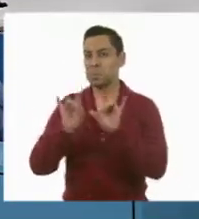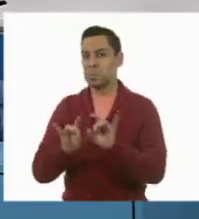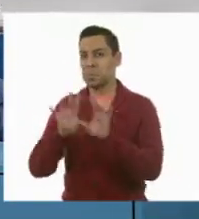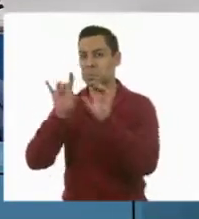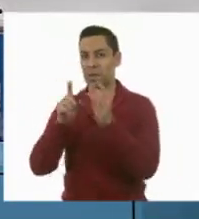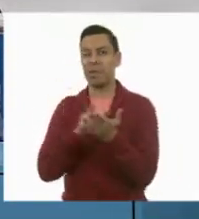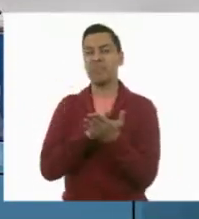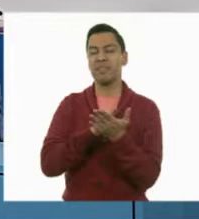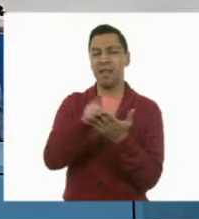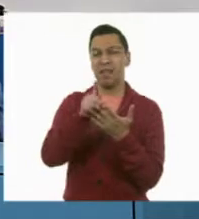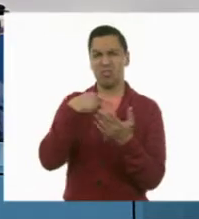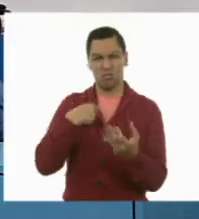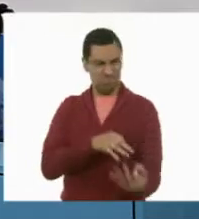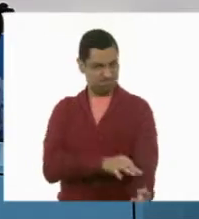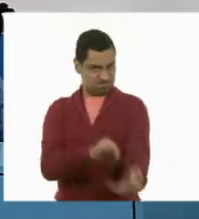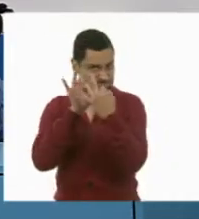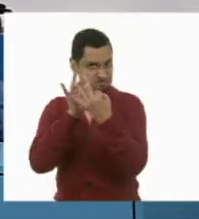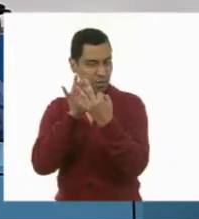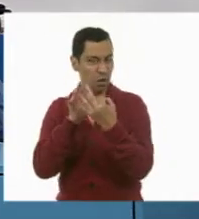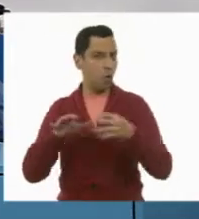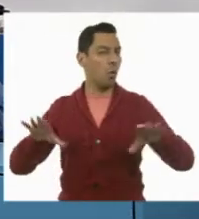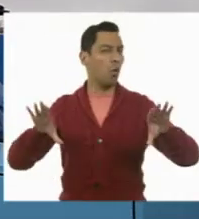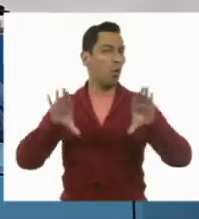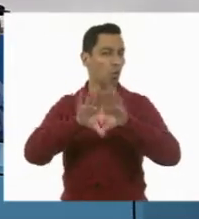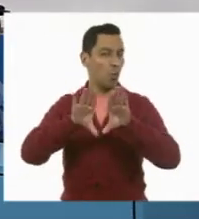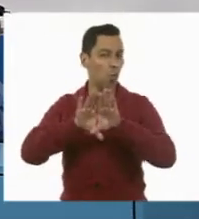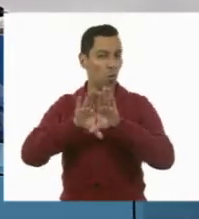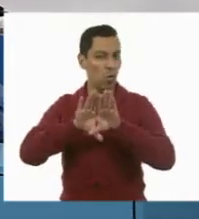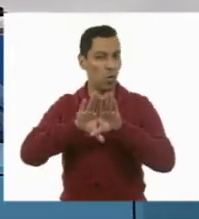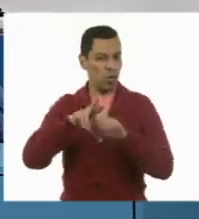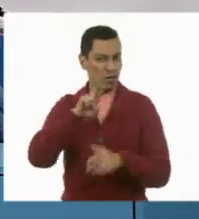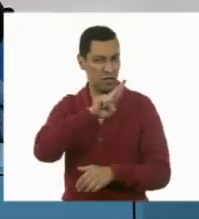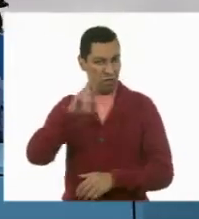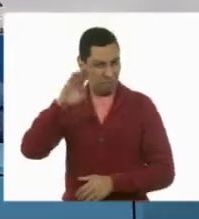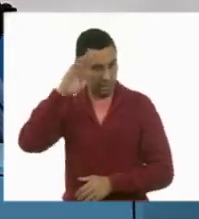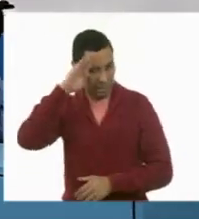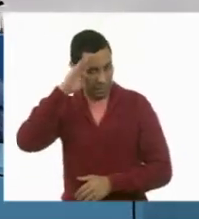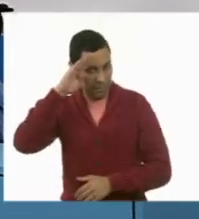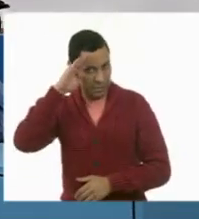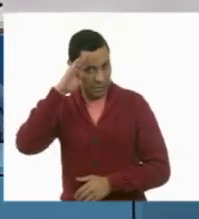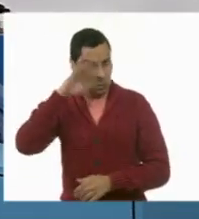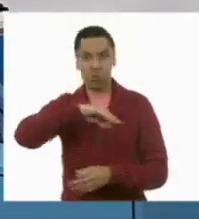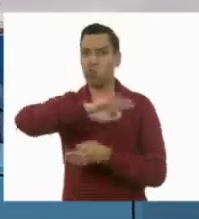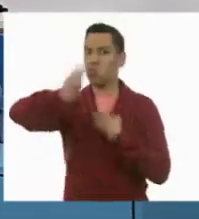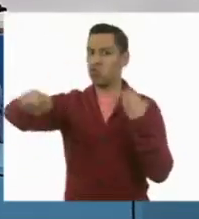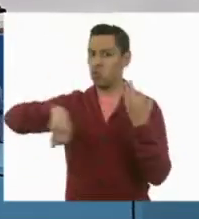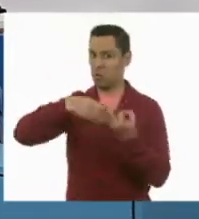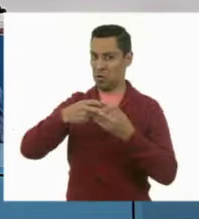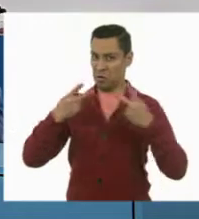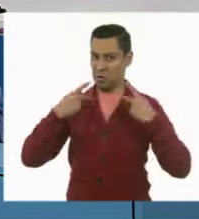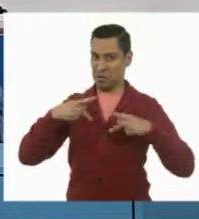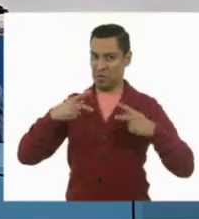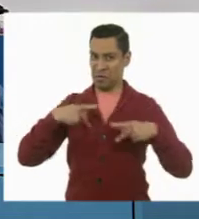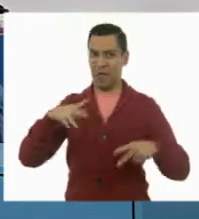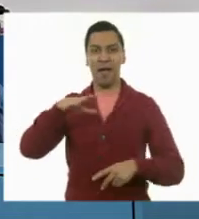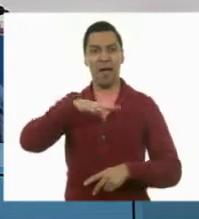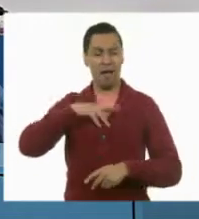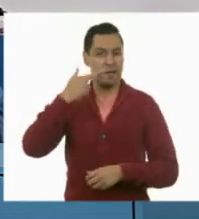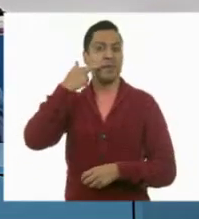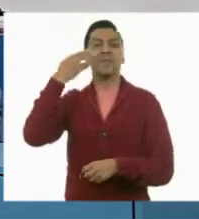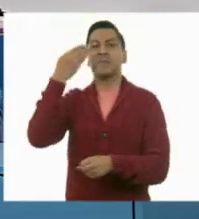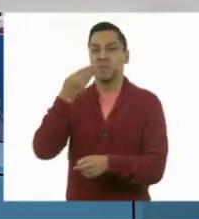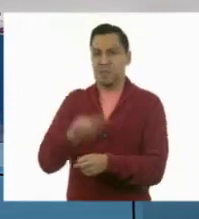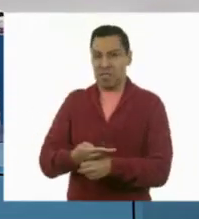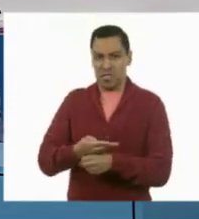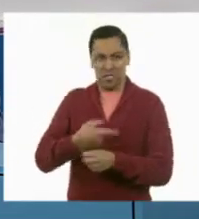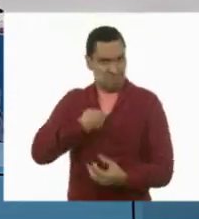derechos podamos defenderlos y, como hemos mencionado hasta ahorita, reflexionemos en que todas las personas tenemos la responsabilidad